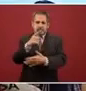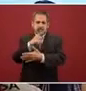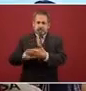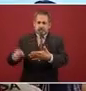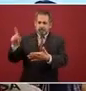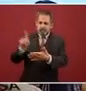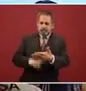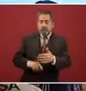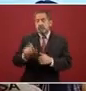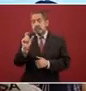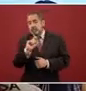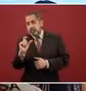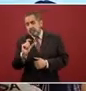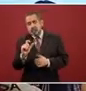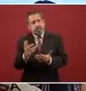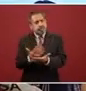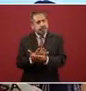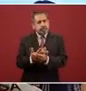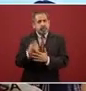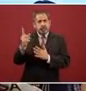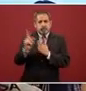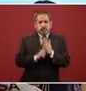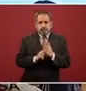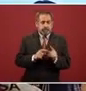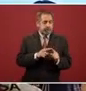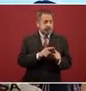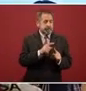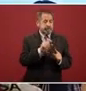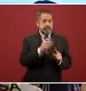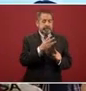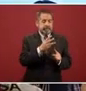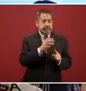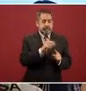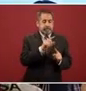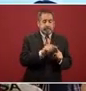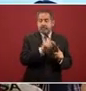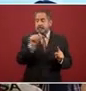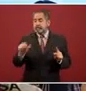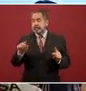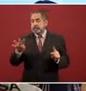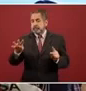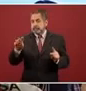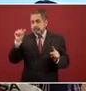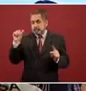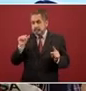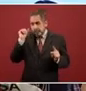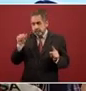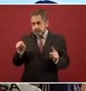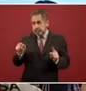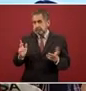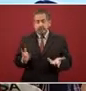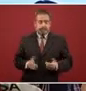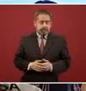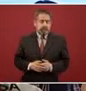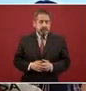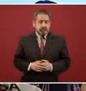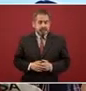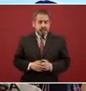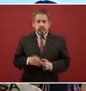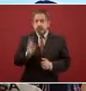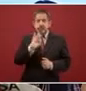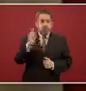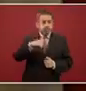tiempo? Al menos por un mes, del 23 de marzo al 19 de abril. Si lo hacemos de manera consistente, de